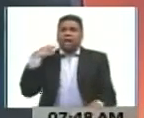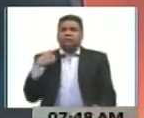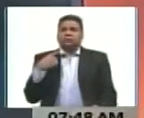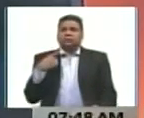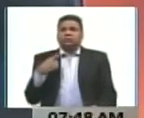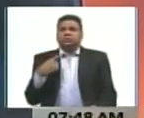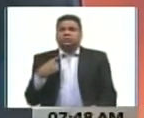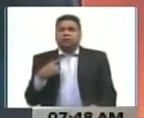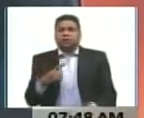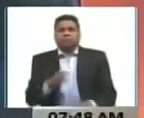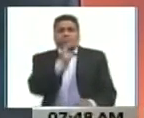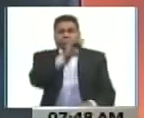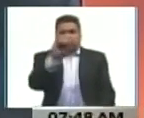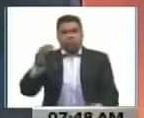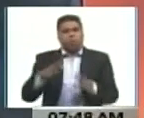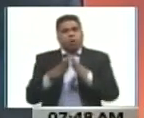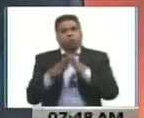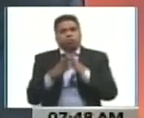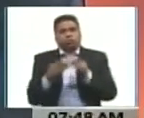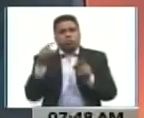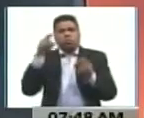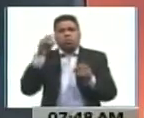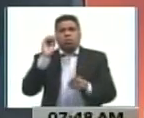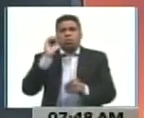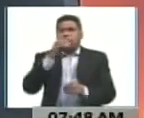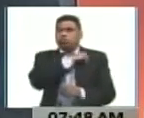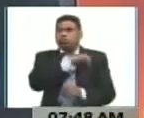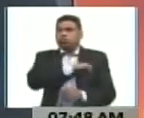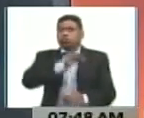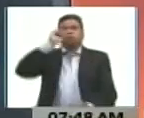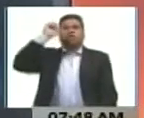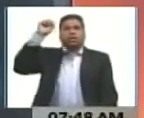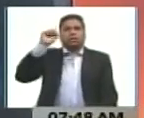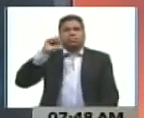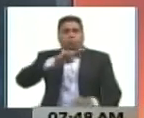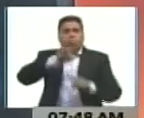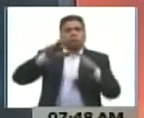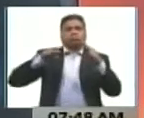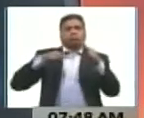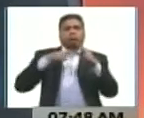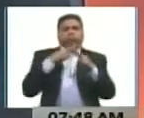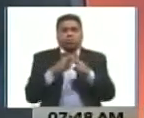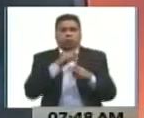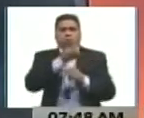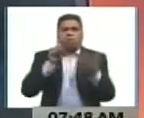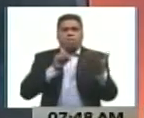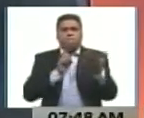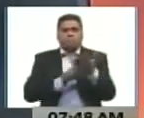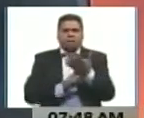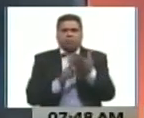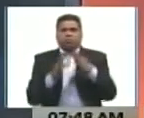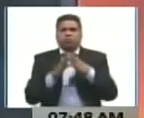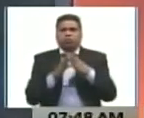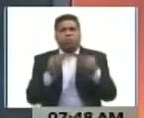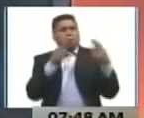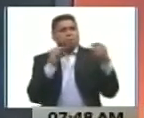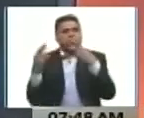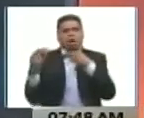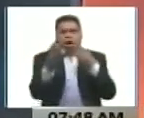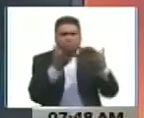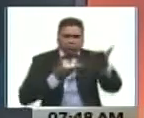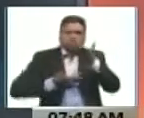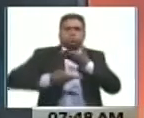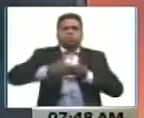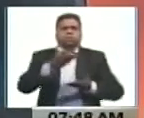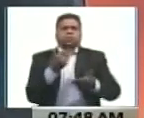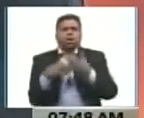y convocó al socialismo como la palabra universal que puede ponernos a dialogar desde nuestro proceso con